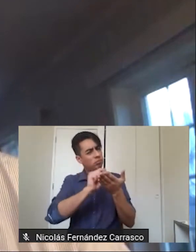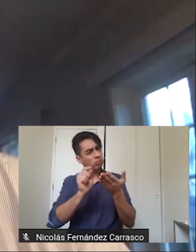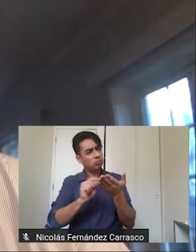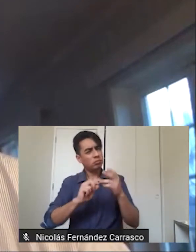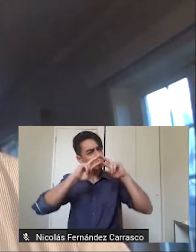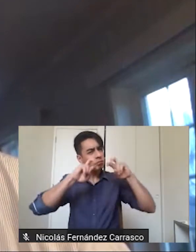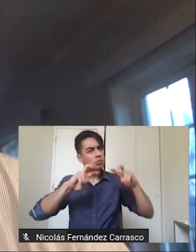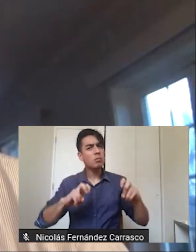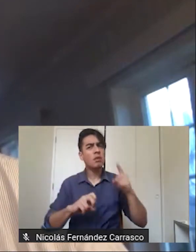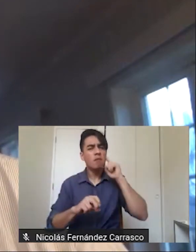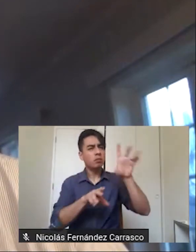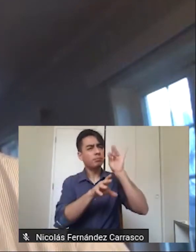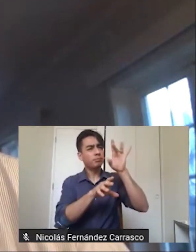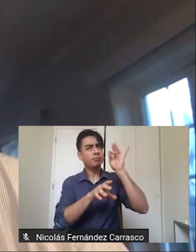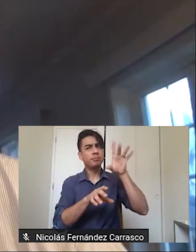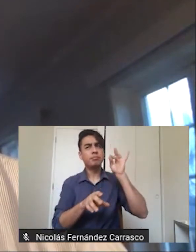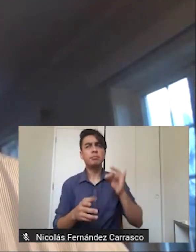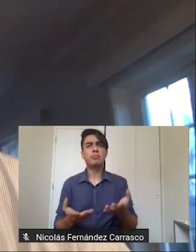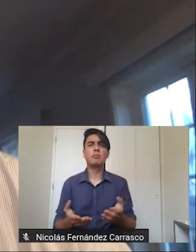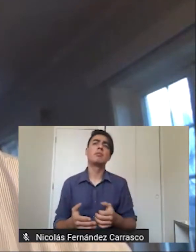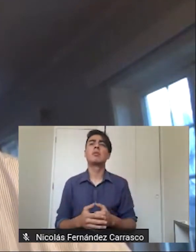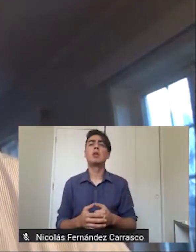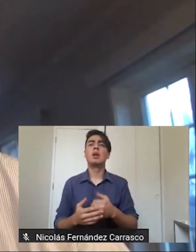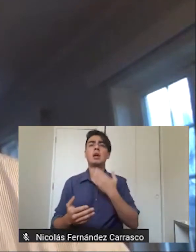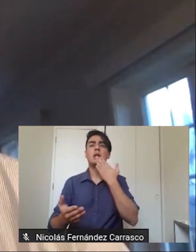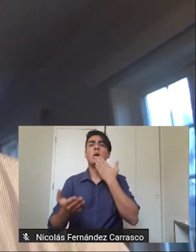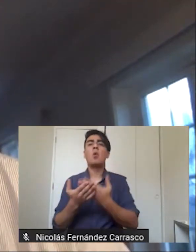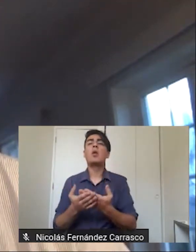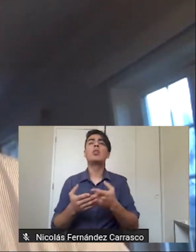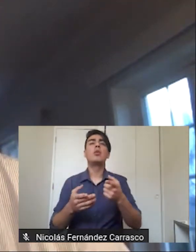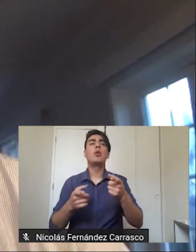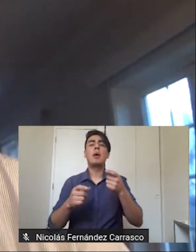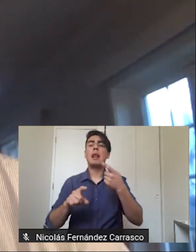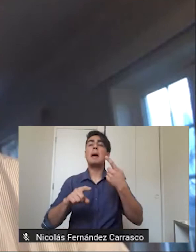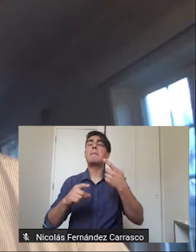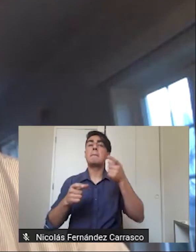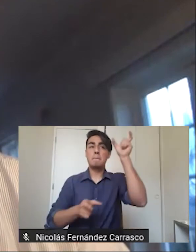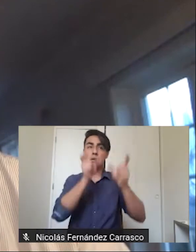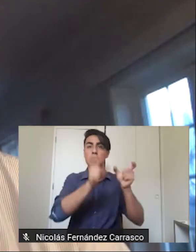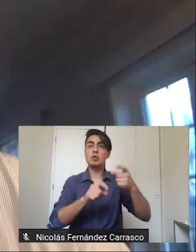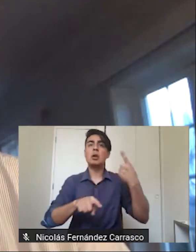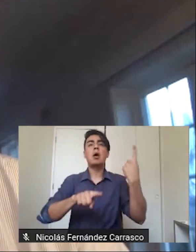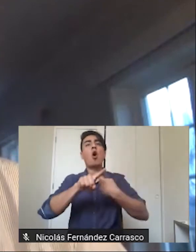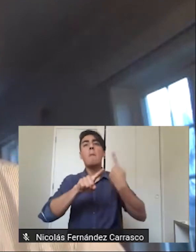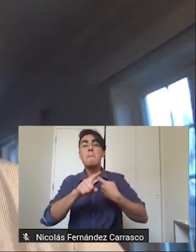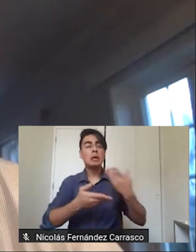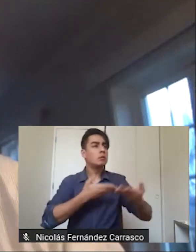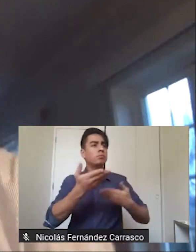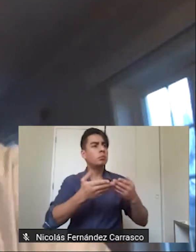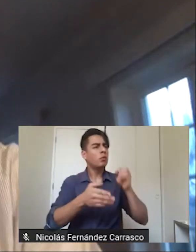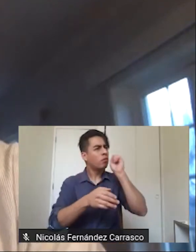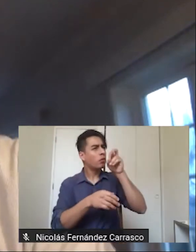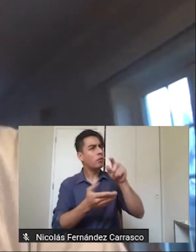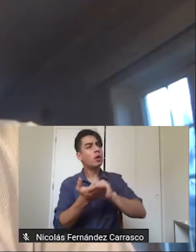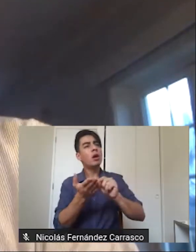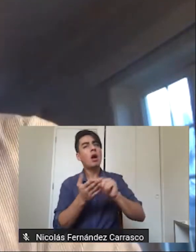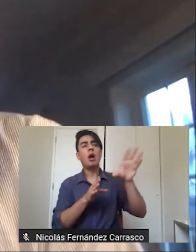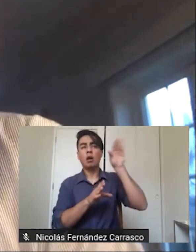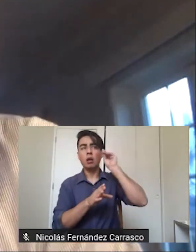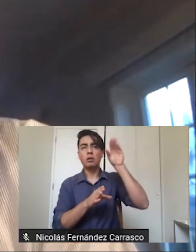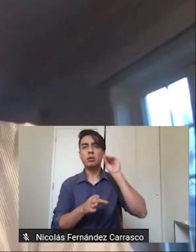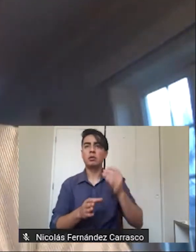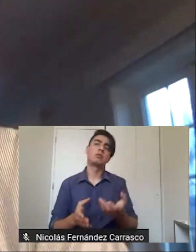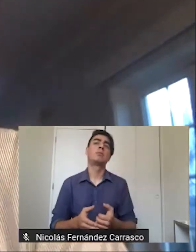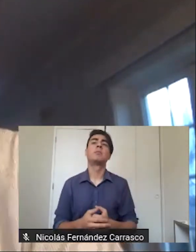y que se encuentran cuando las personas empiezan a conversar nuevamente. Una de las cosas que nos hemos dado cuenta es que